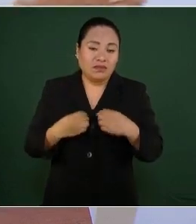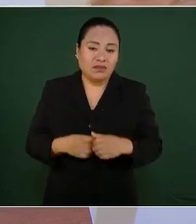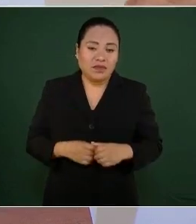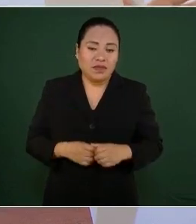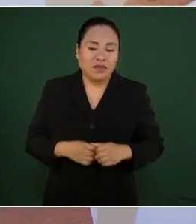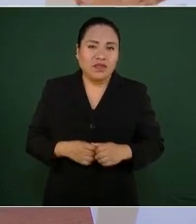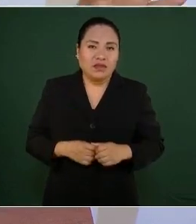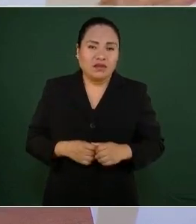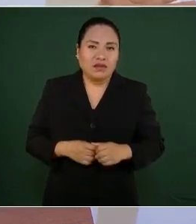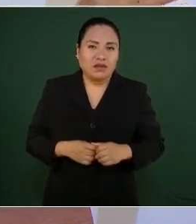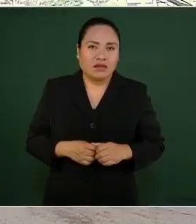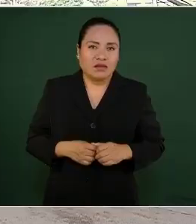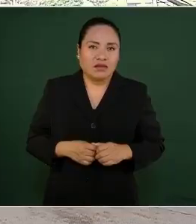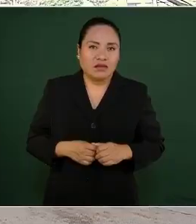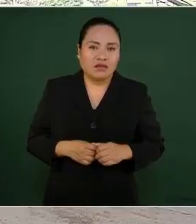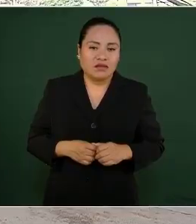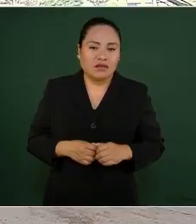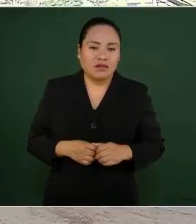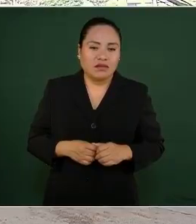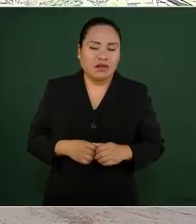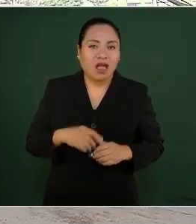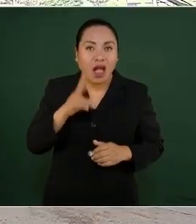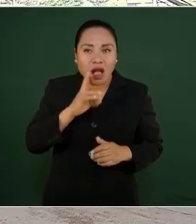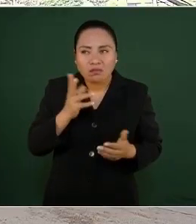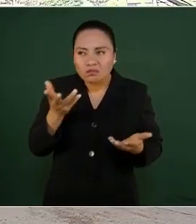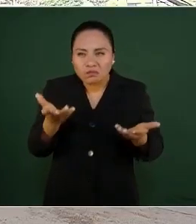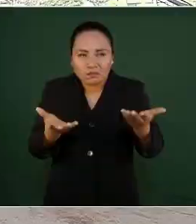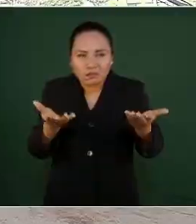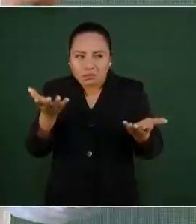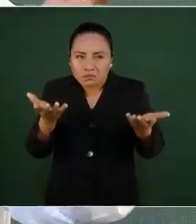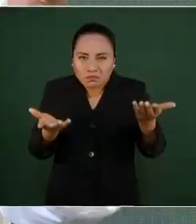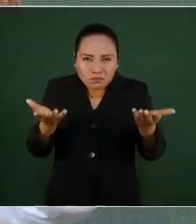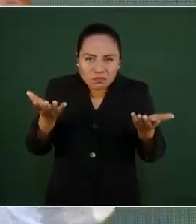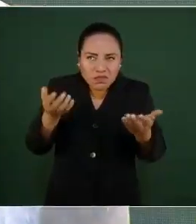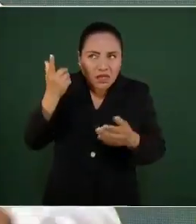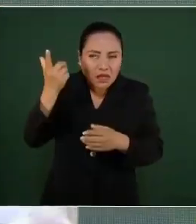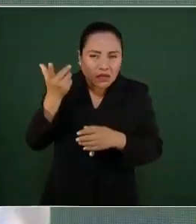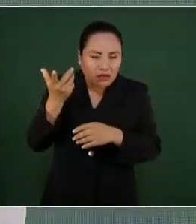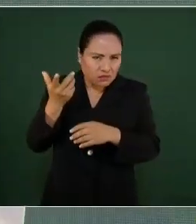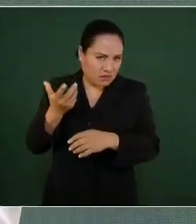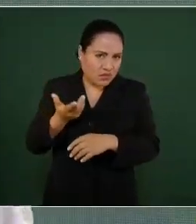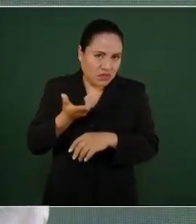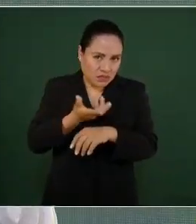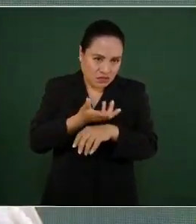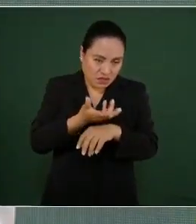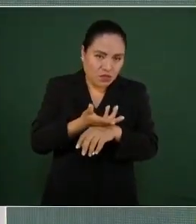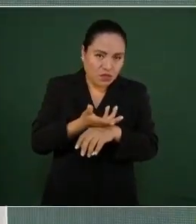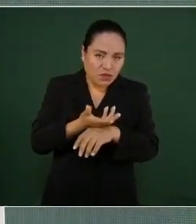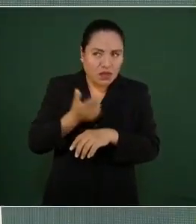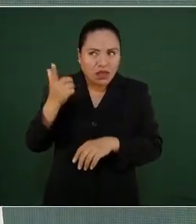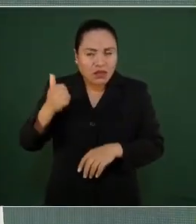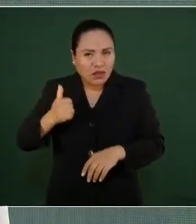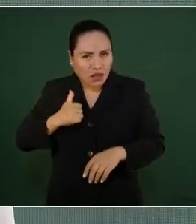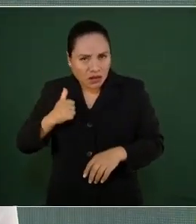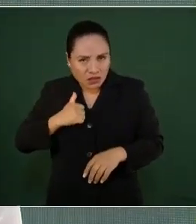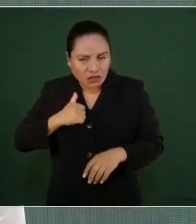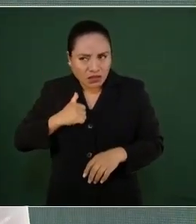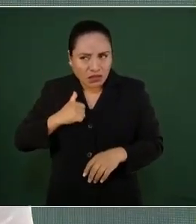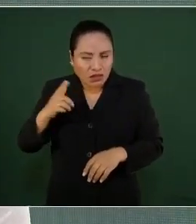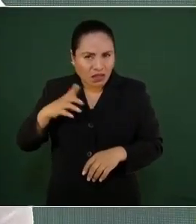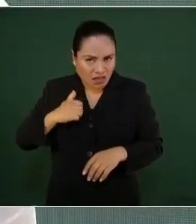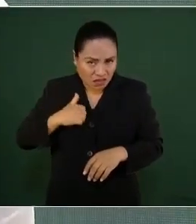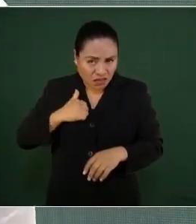No son buenas las comparaciones, pero Canadá, que es un gran país, tiene